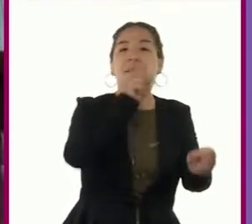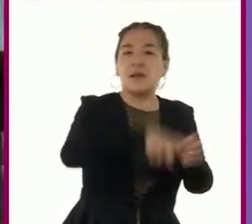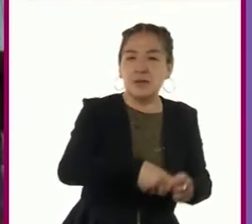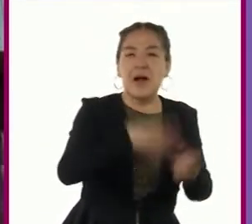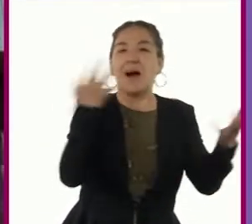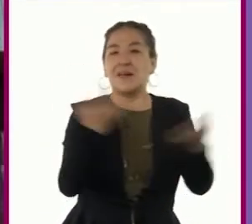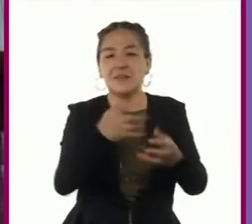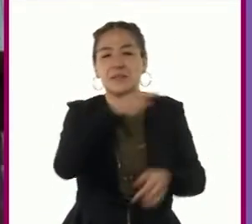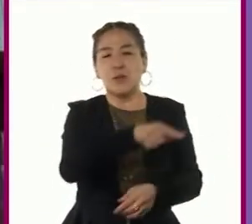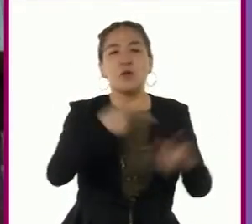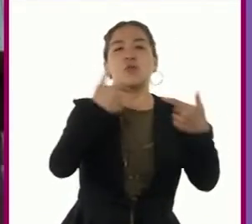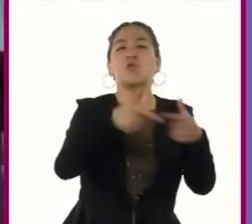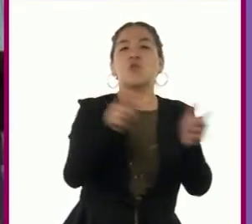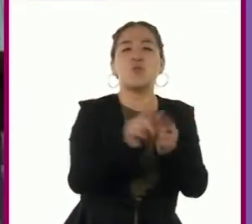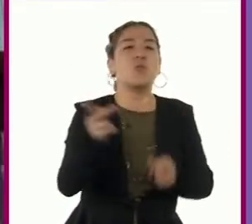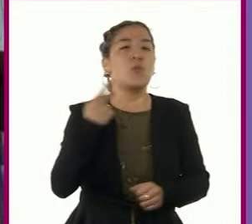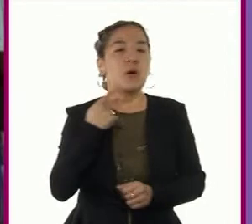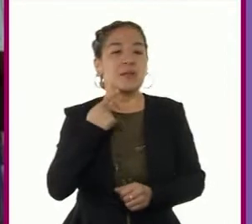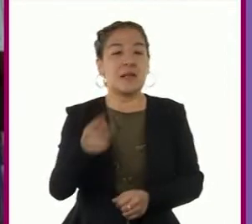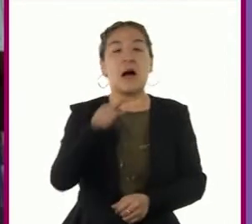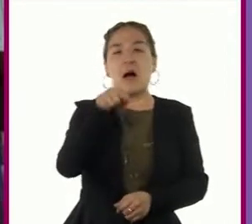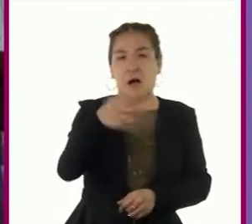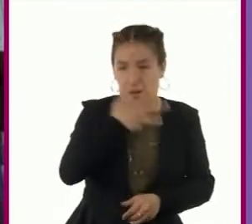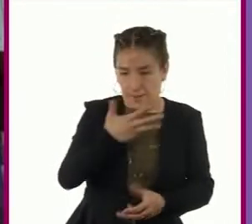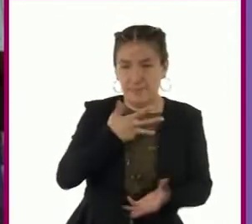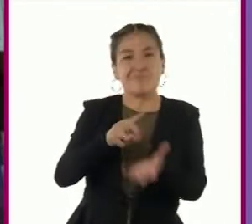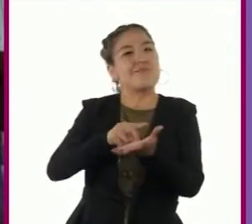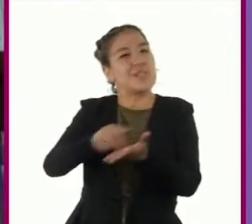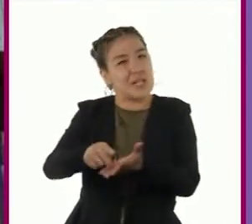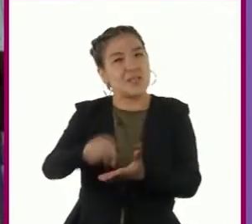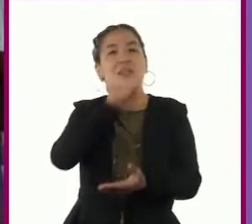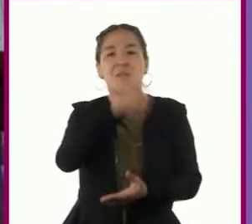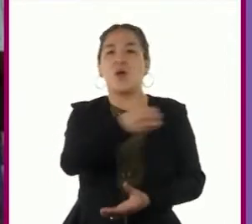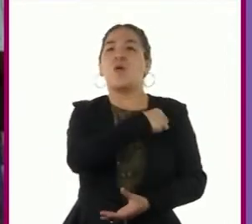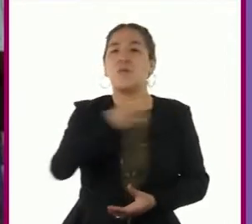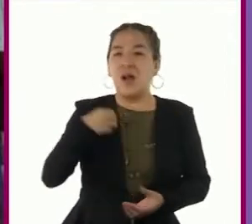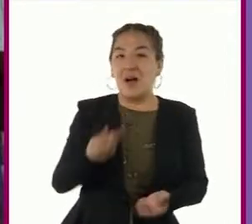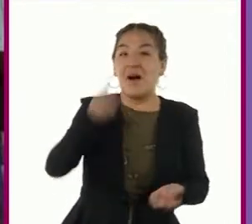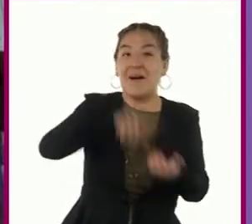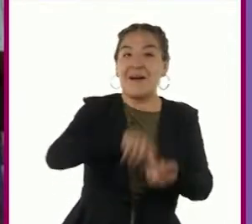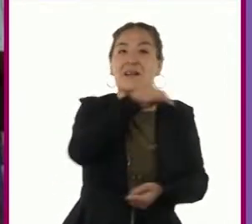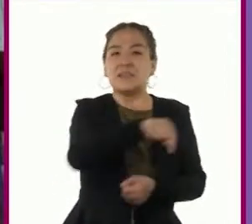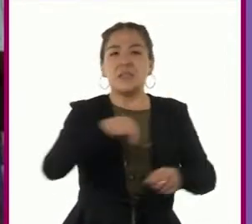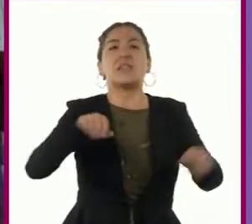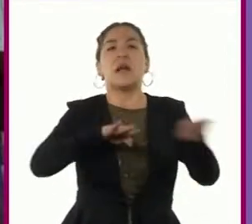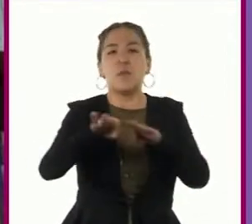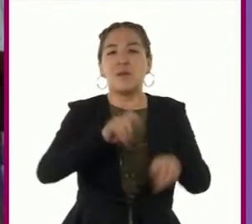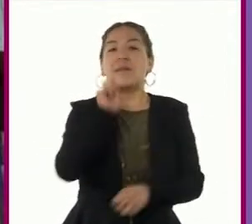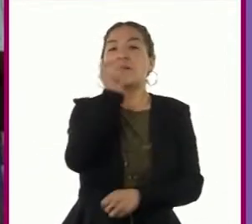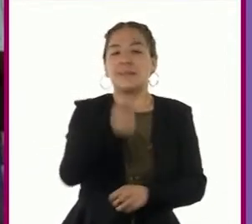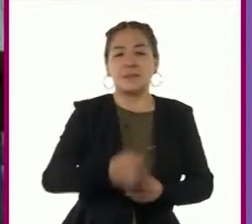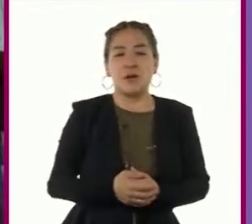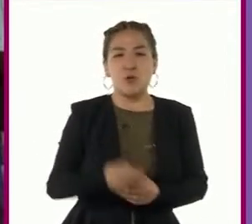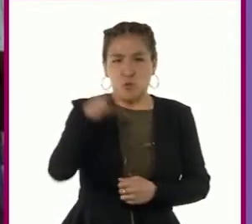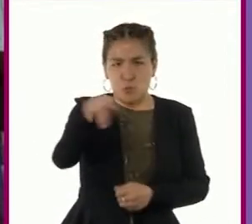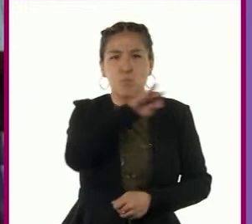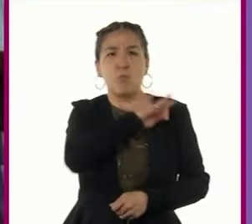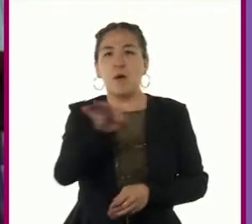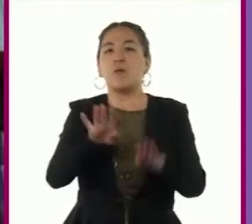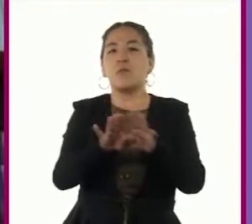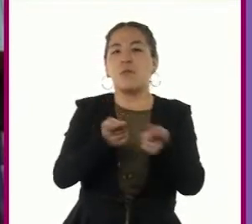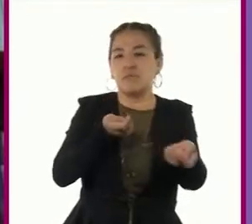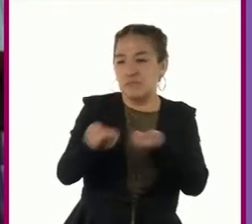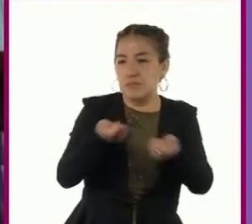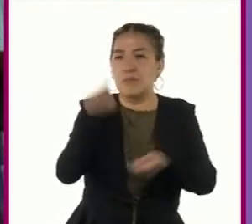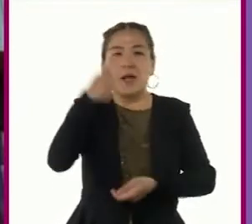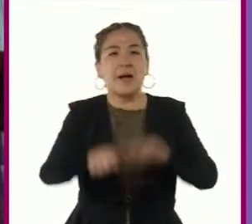en un partido político adquieren derechos y obligaciones. Dentro de sus derechos está el de poder ser dirigente